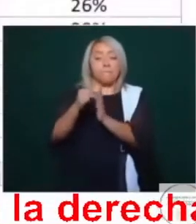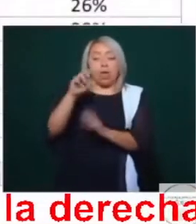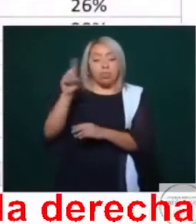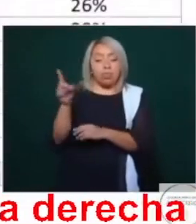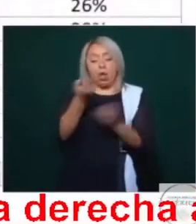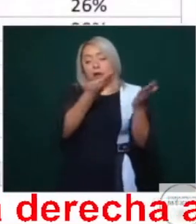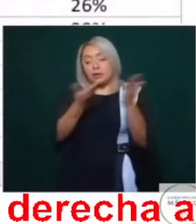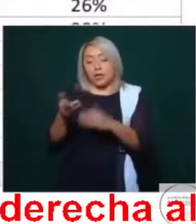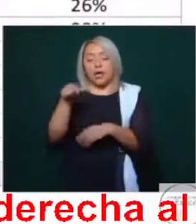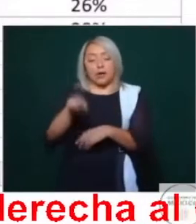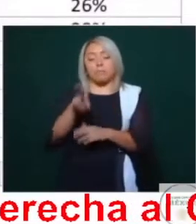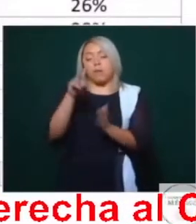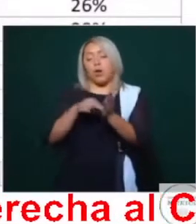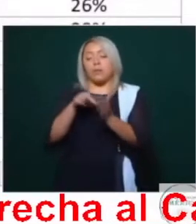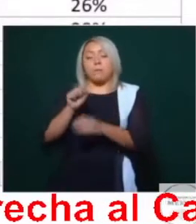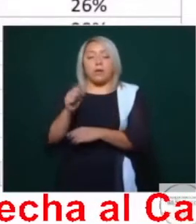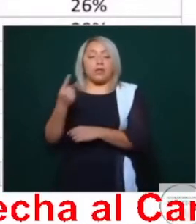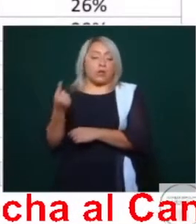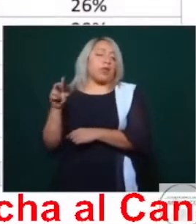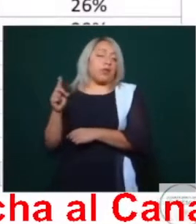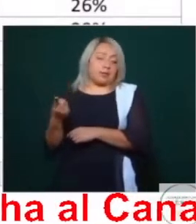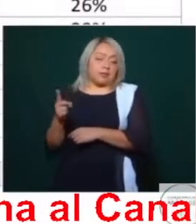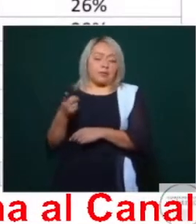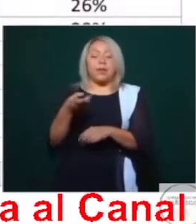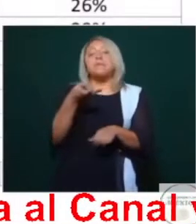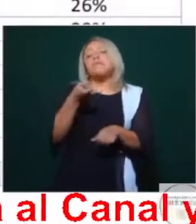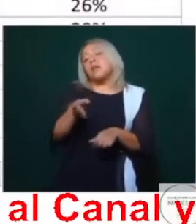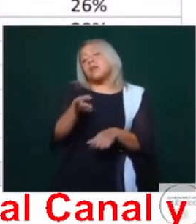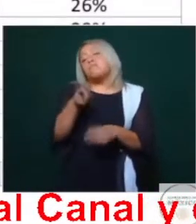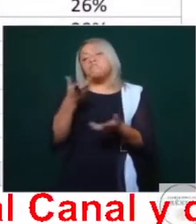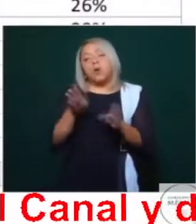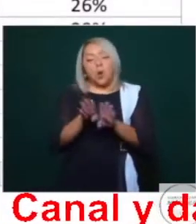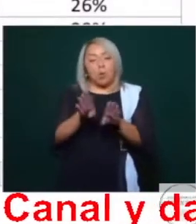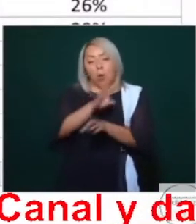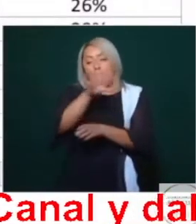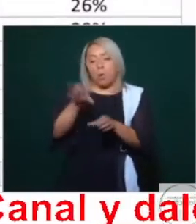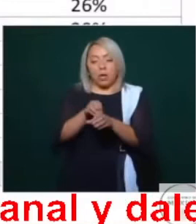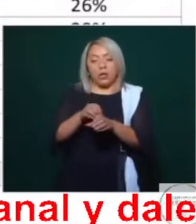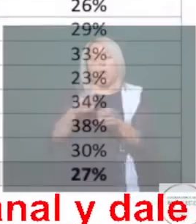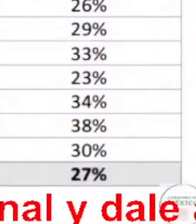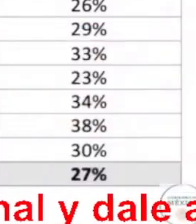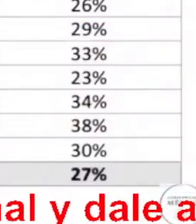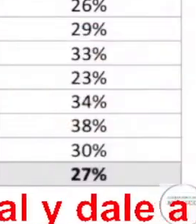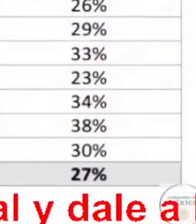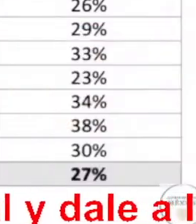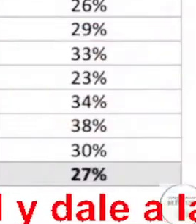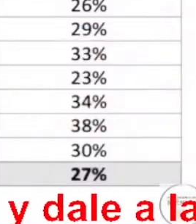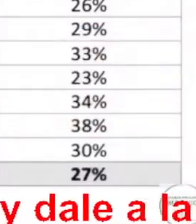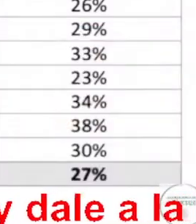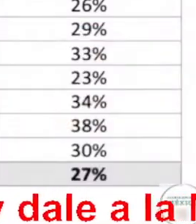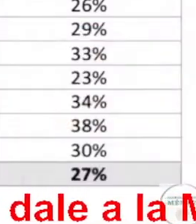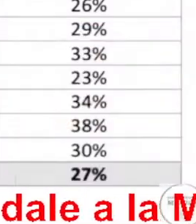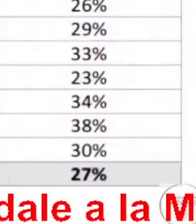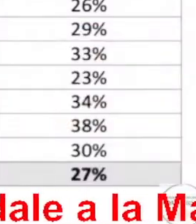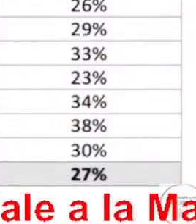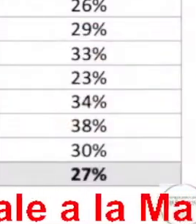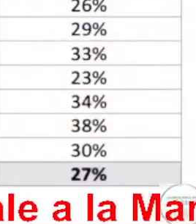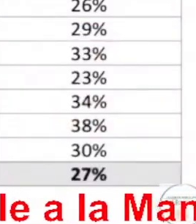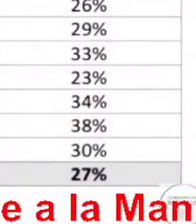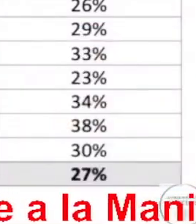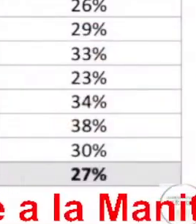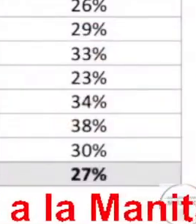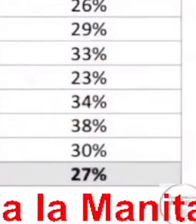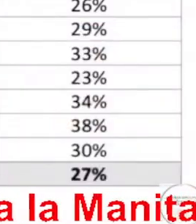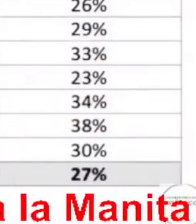dólares para diciembre del 2021 y la cifra fue de 4.760 de esta manera cerramos el